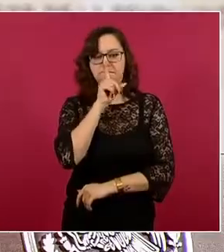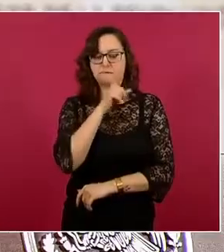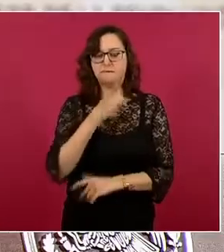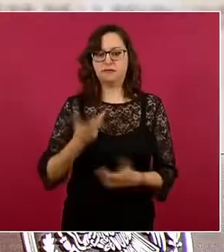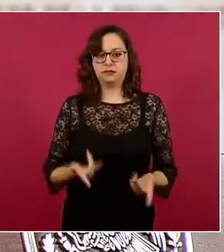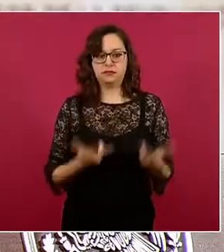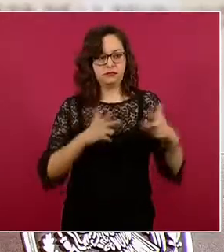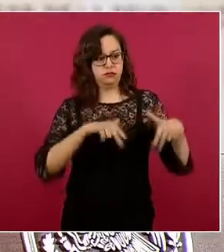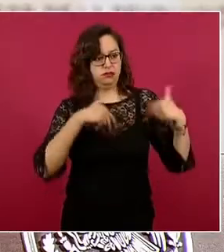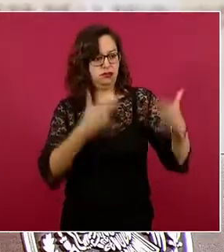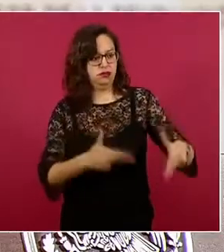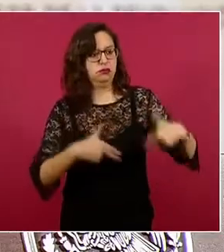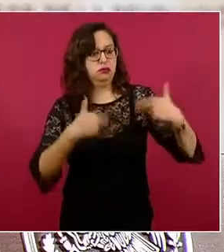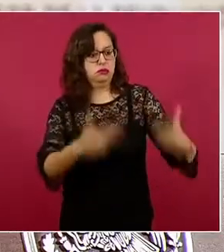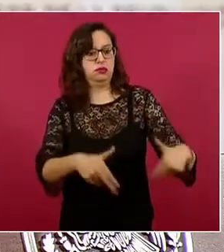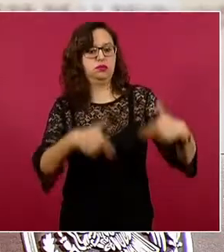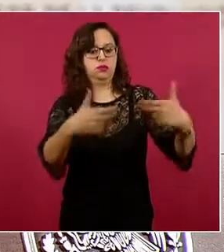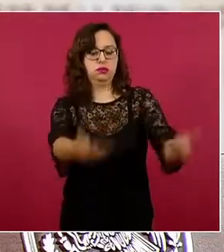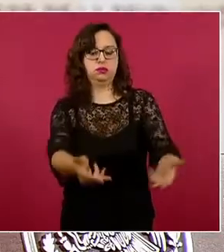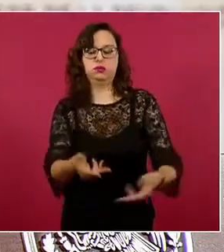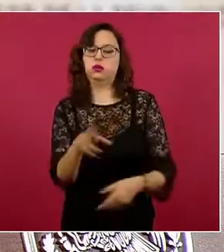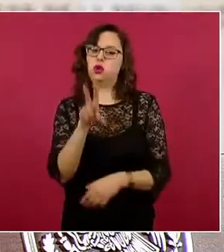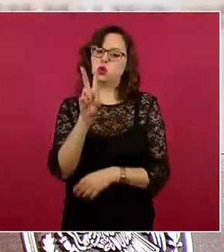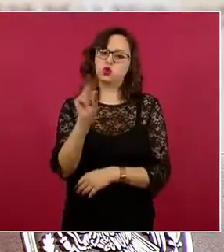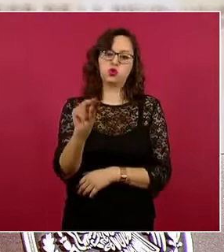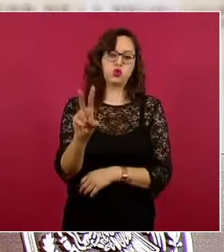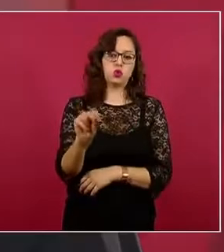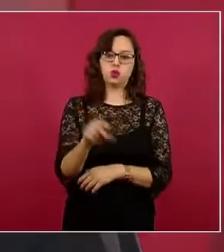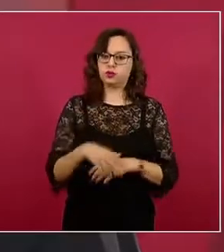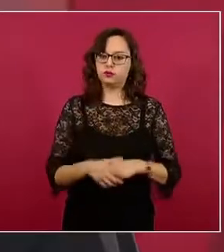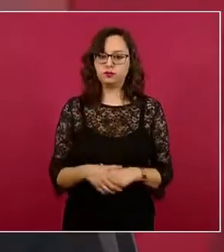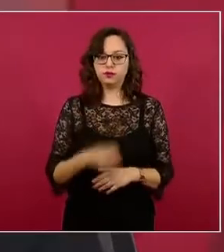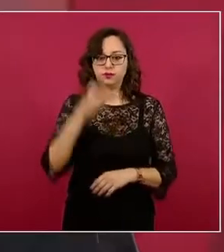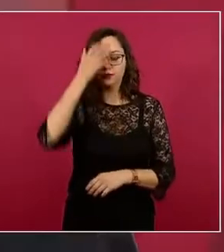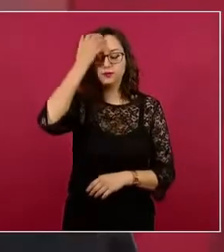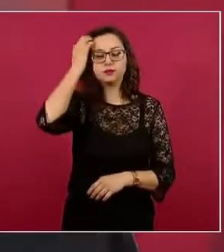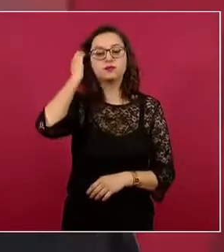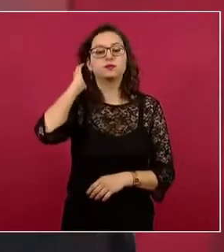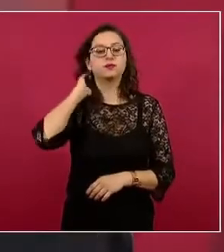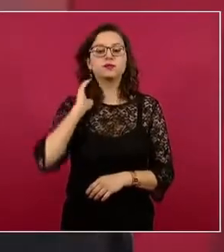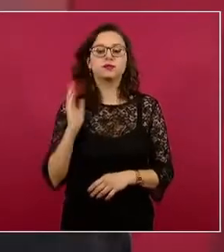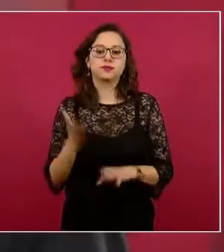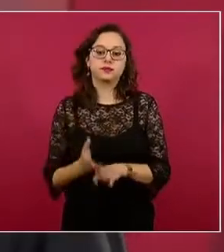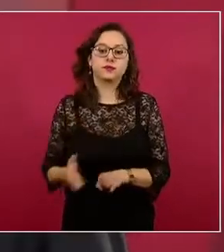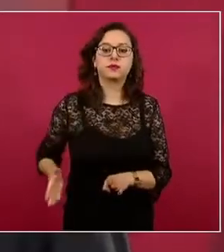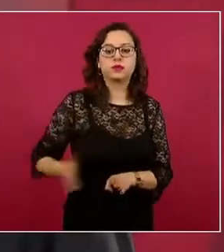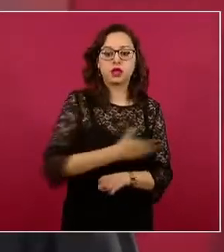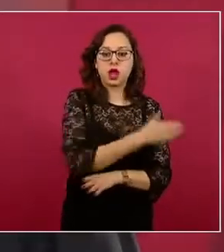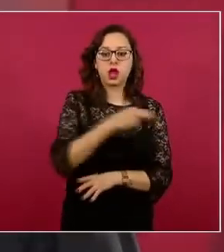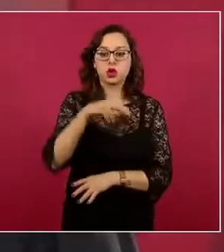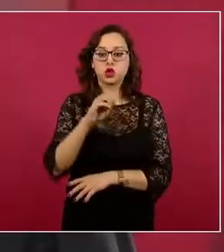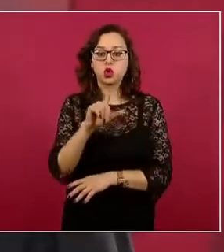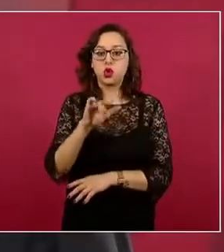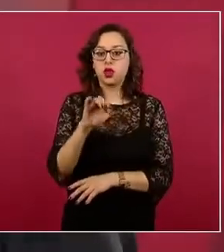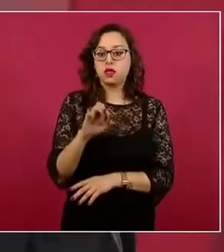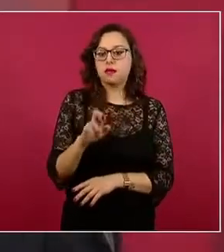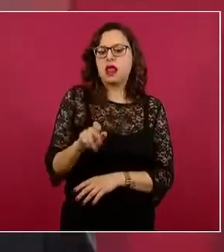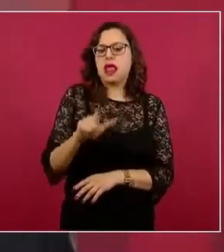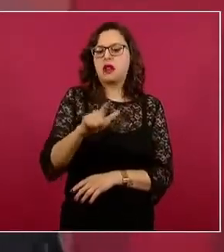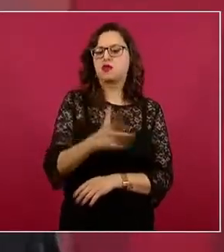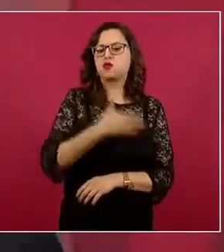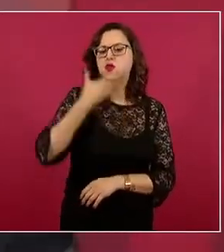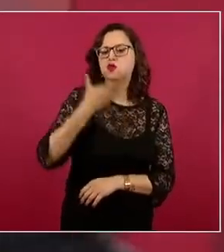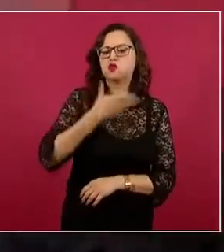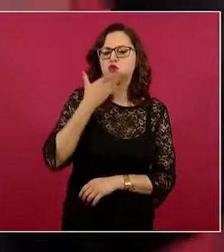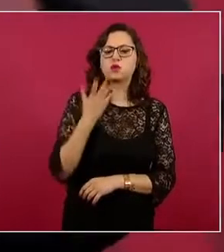O sea, no hacer lo que se hizo en el periodo neoliberal, ¿no? Que nos